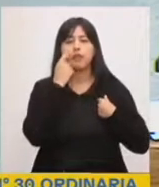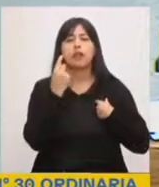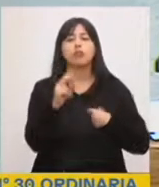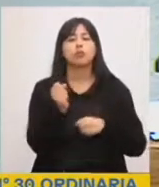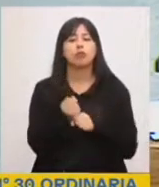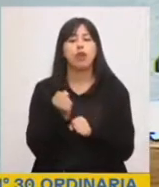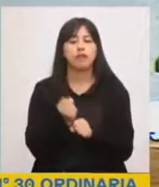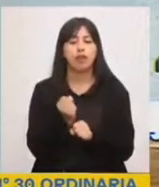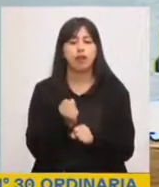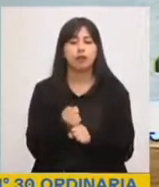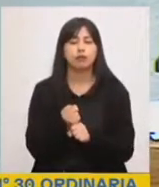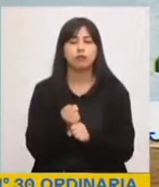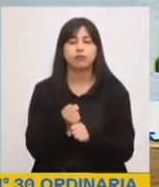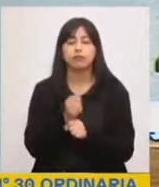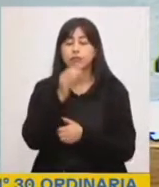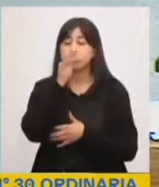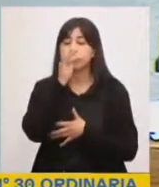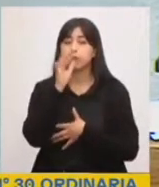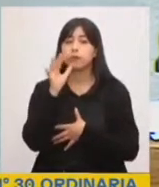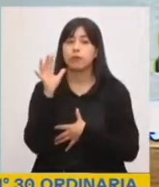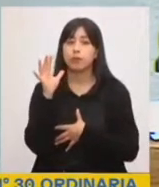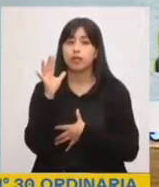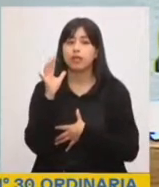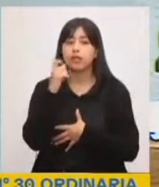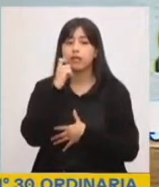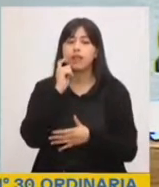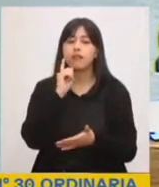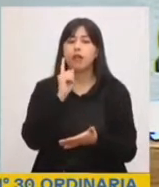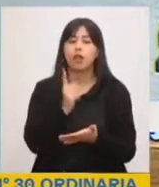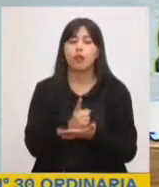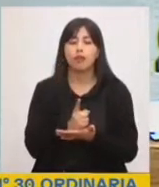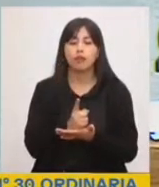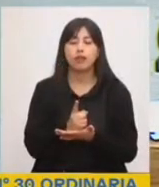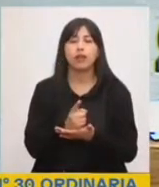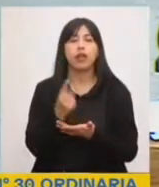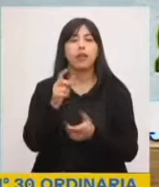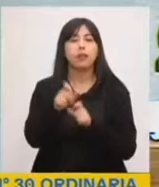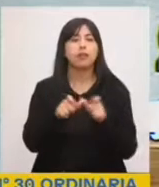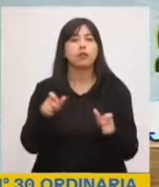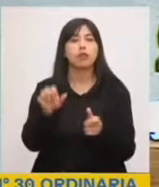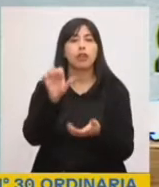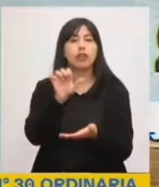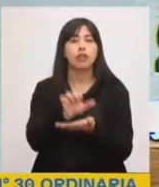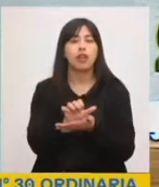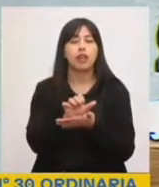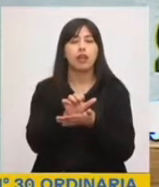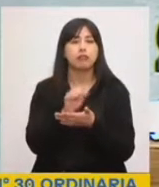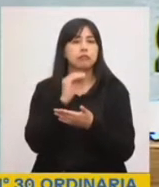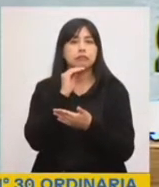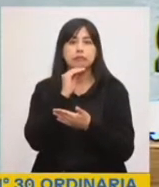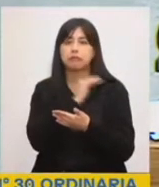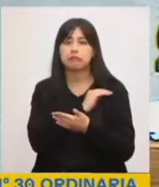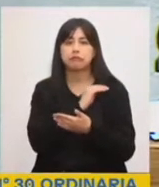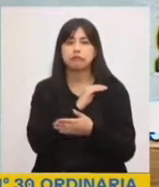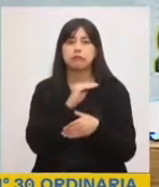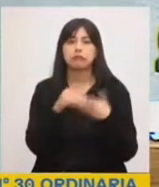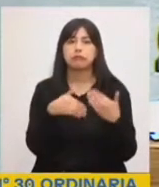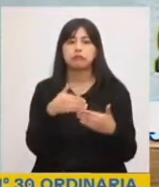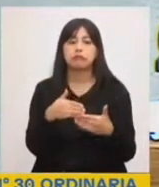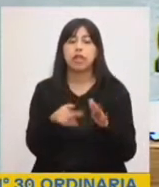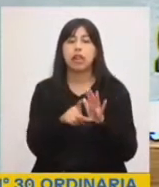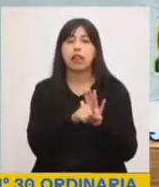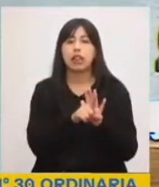funciones. Dicha promesa los obliga, como todo agente del Estado, a reaccionar rápidamente frente a conductas que se desapeguen de la